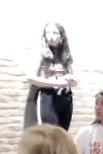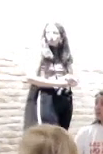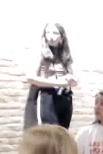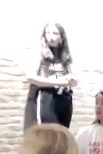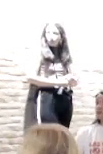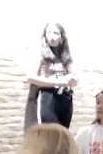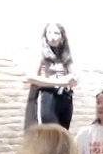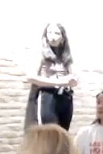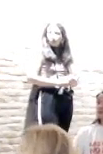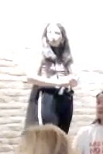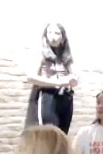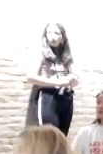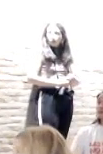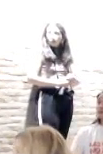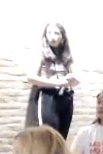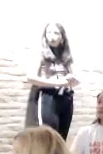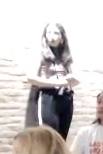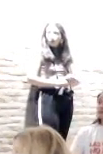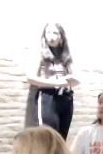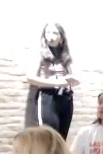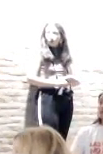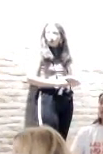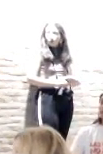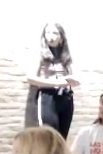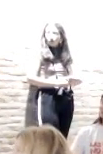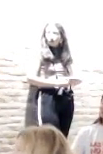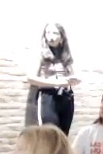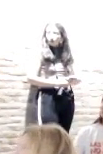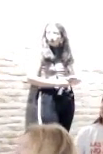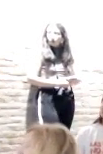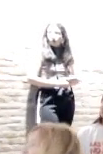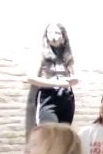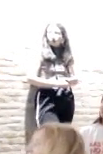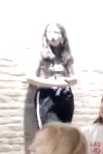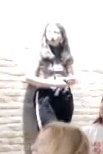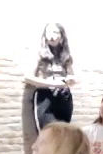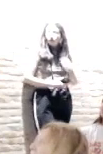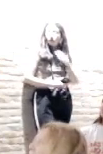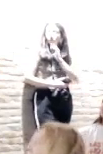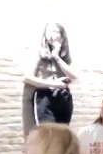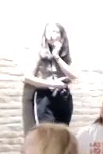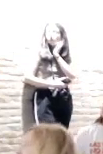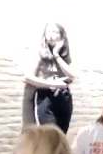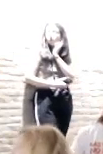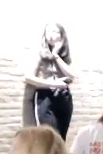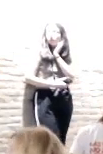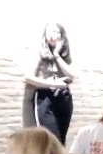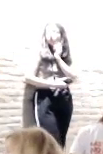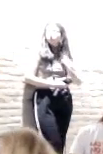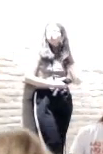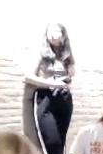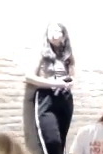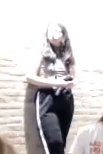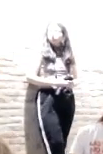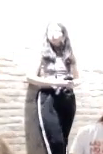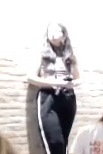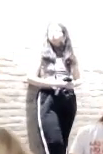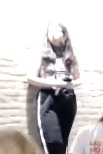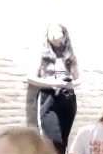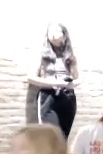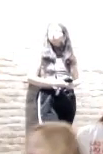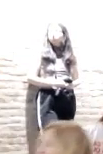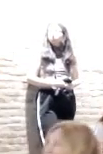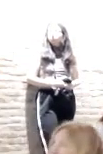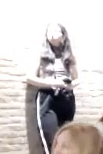en la relación perdón eh un agravante en cuanto a violencia económica hay un programa del